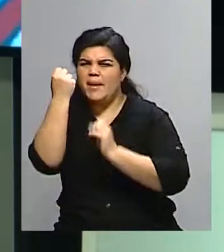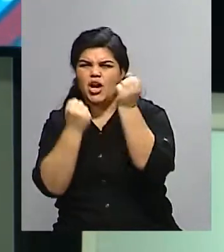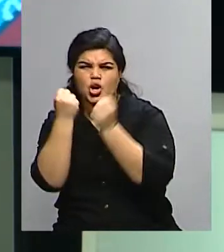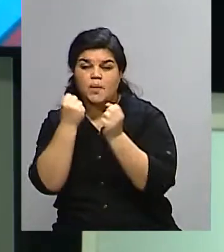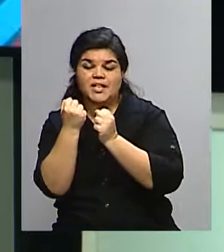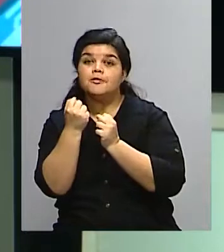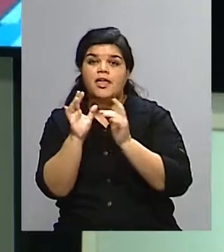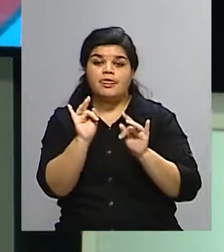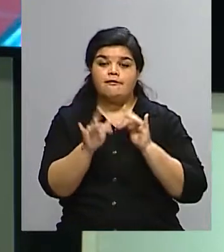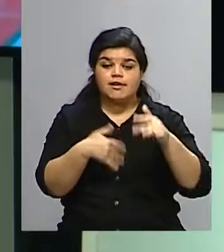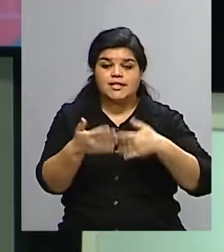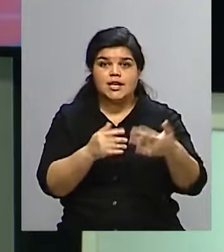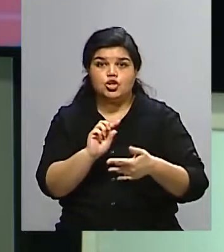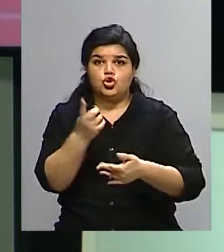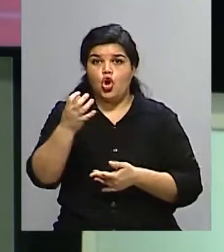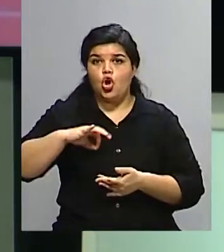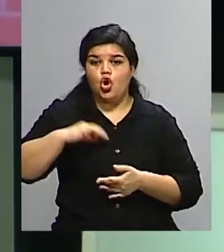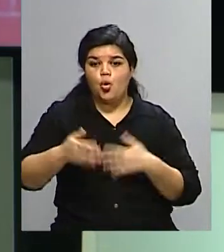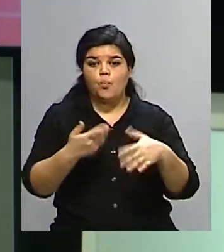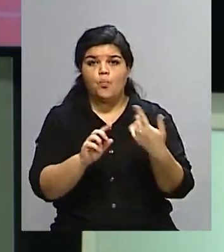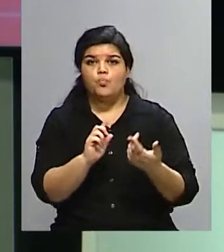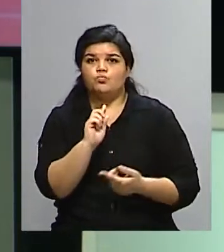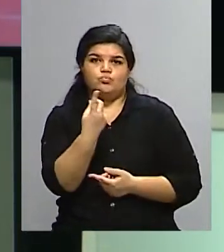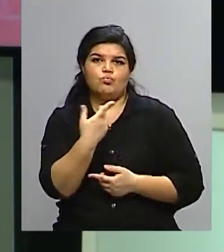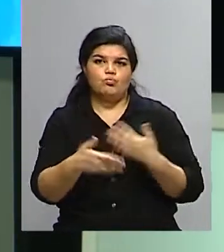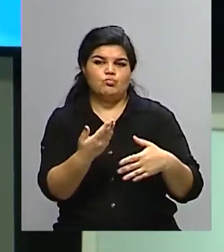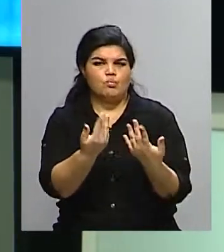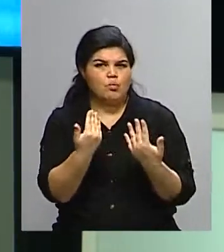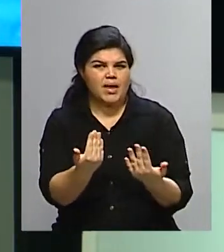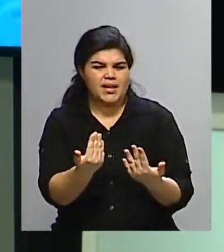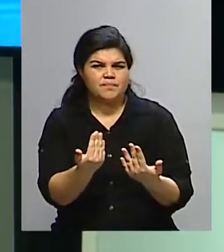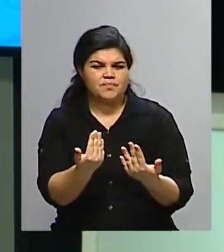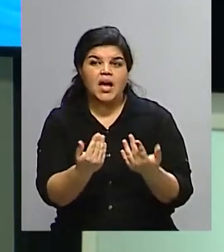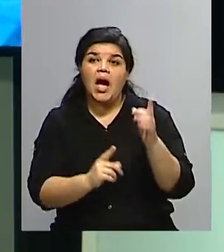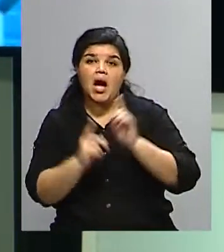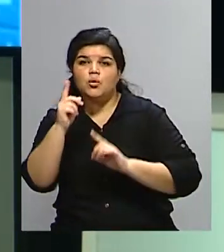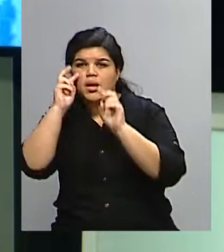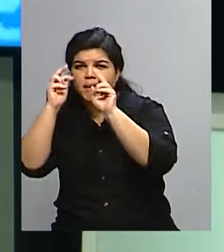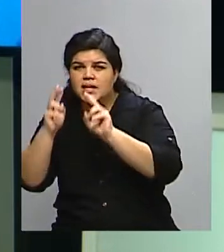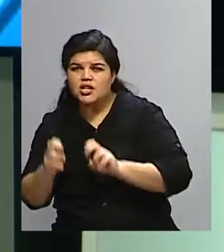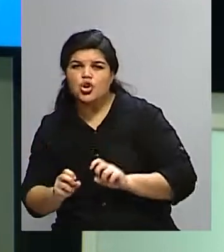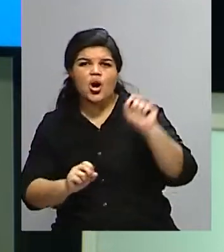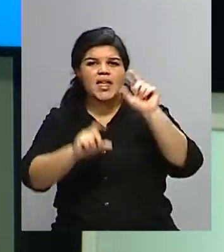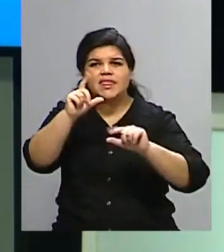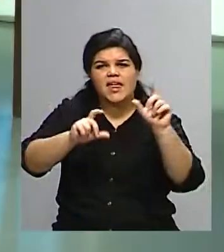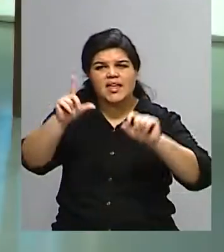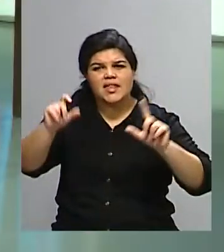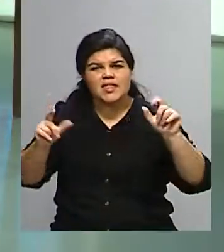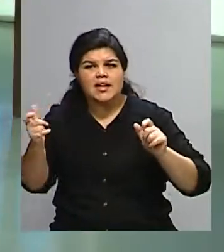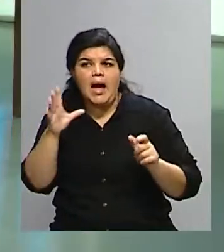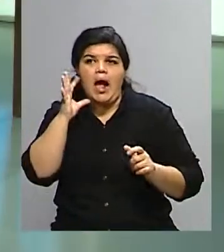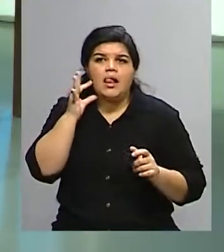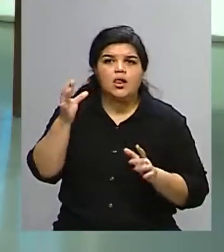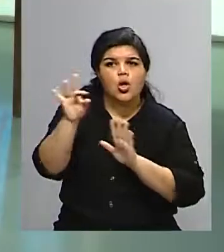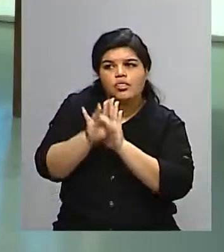que refleje cuál es la situación que viven las personas mayores en nuestro país o en la provincia? Bueno, esto también es